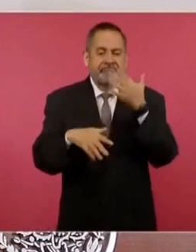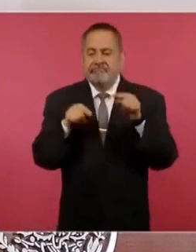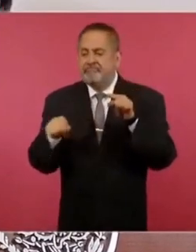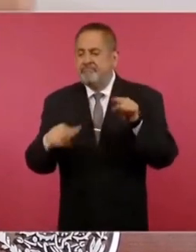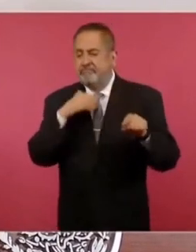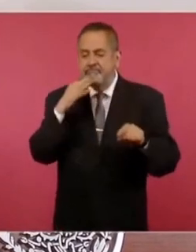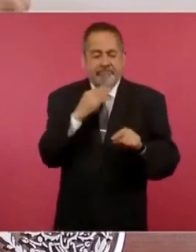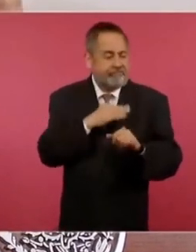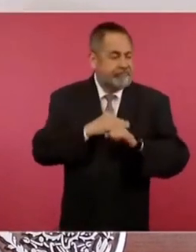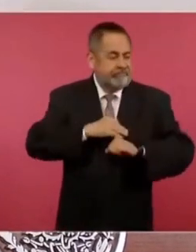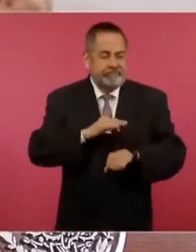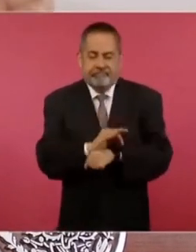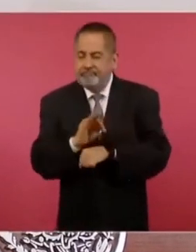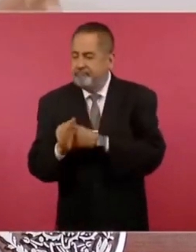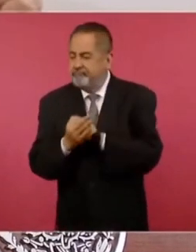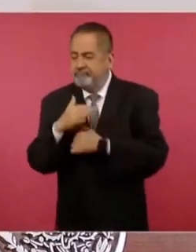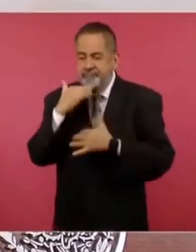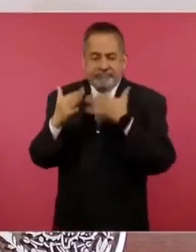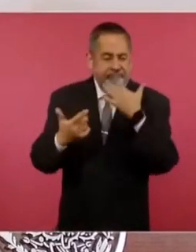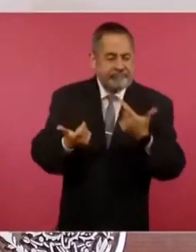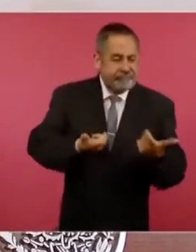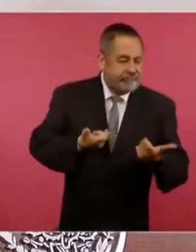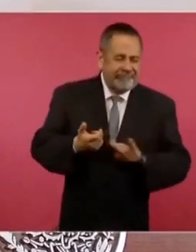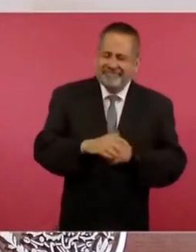Y lo puedo sostener en cualquier foro.